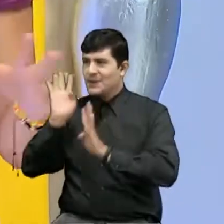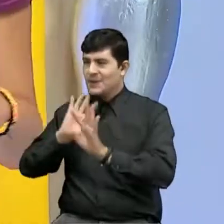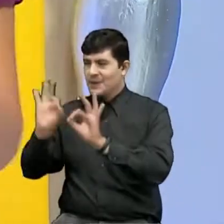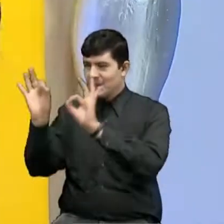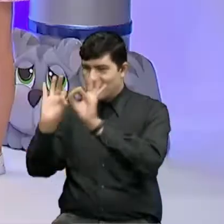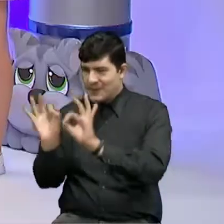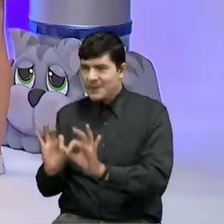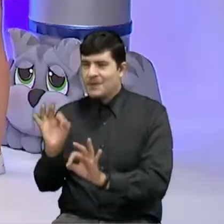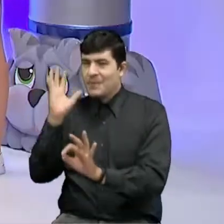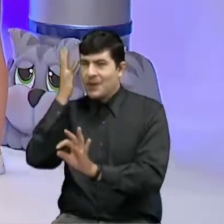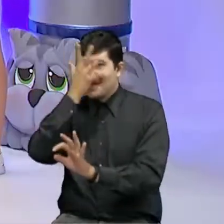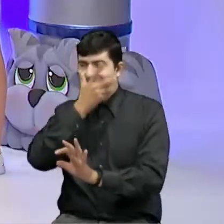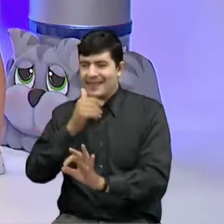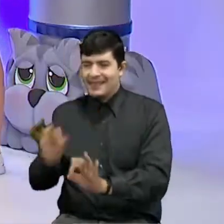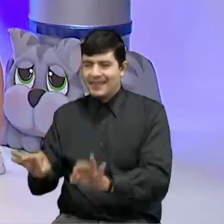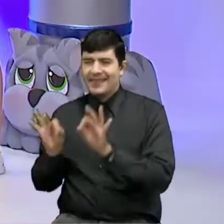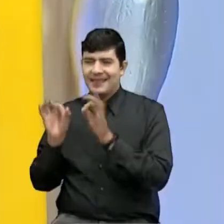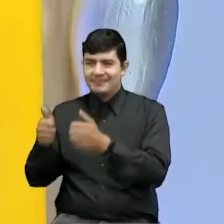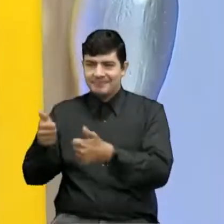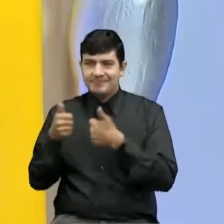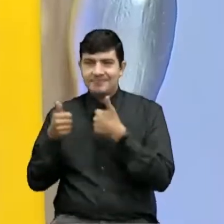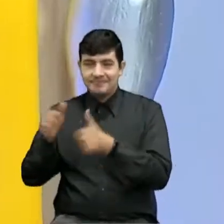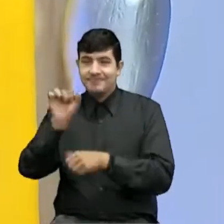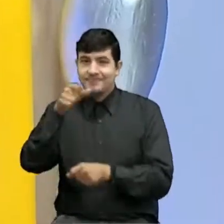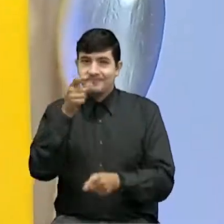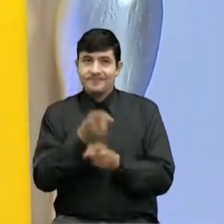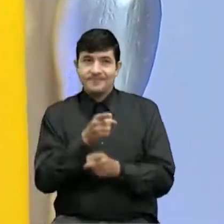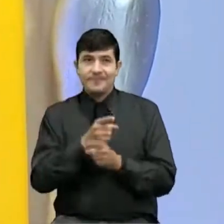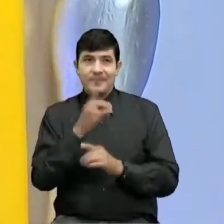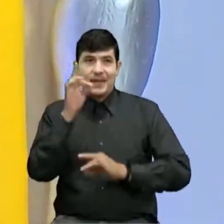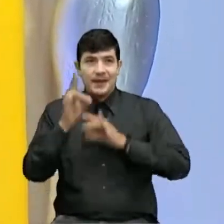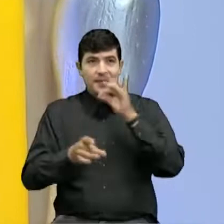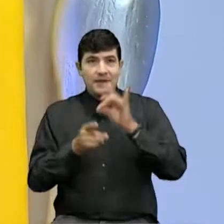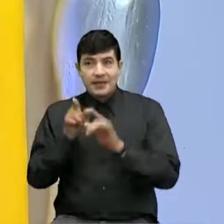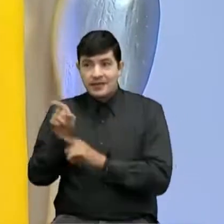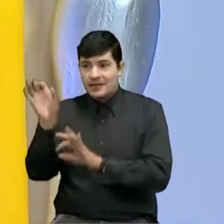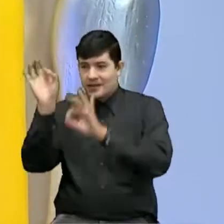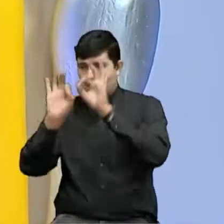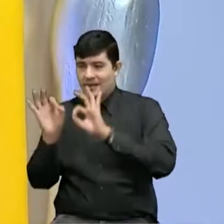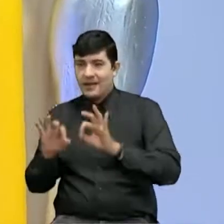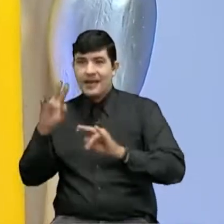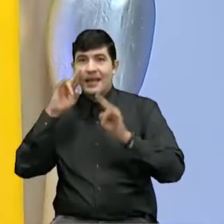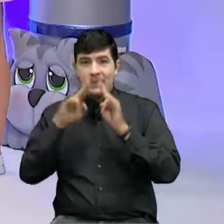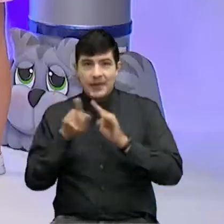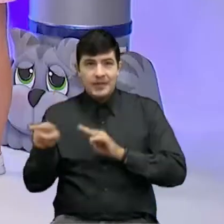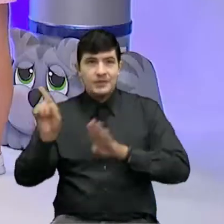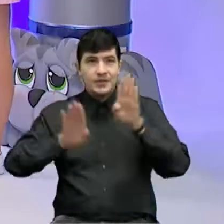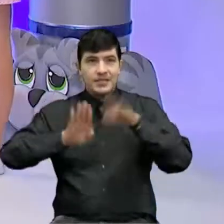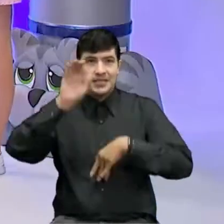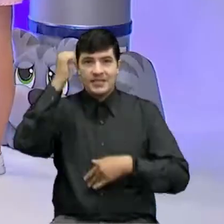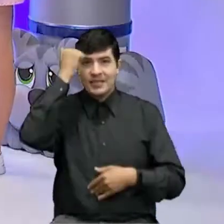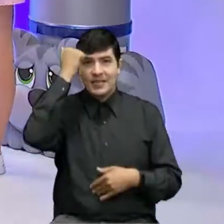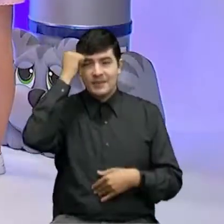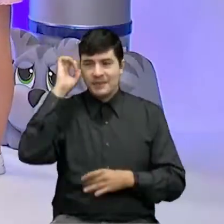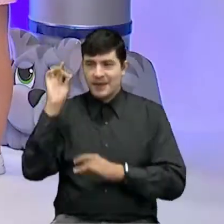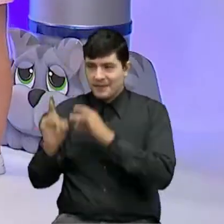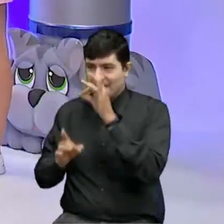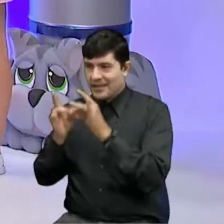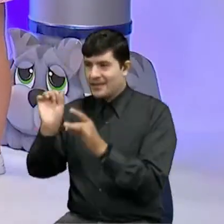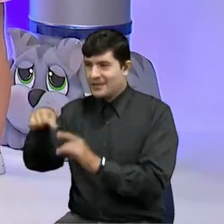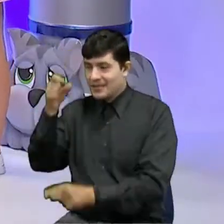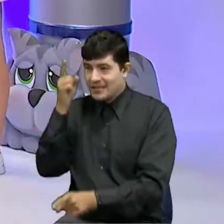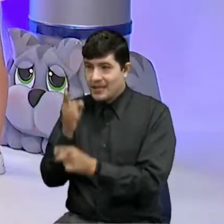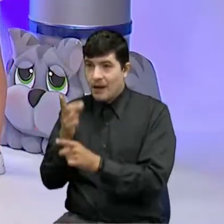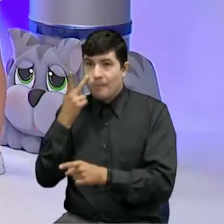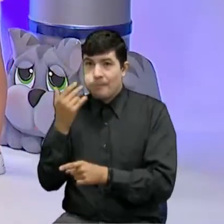las niñas así, súper bien peinaditas. Esto es maravilloso, que se alisten para ver Presente, profe. Exactamente. Tenemos